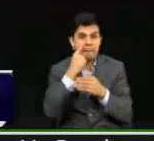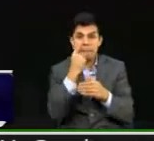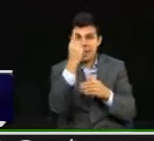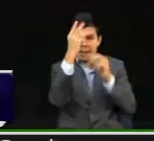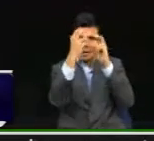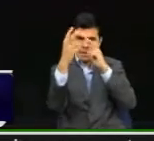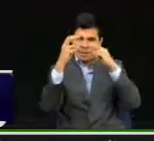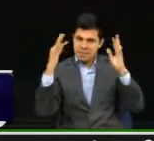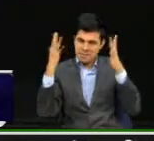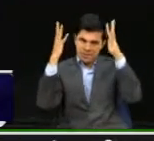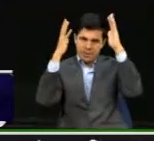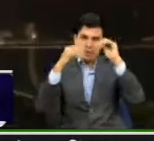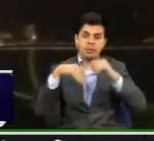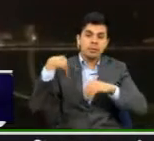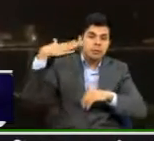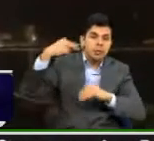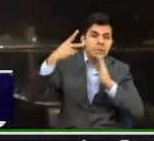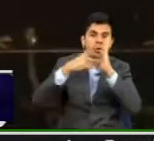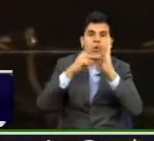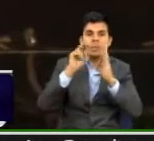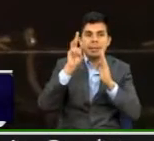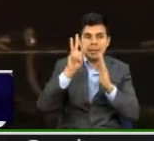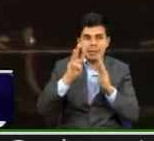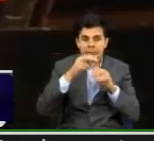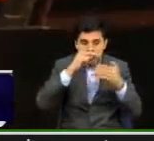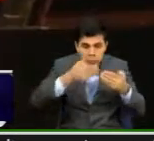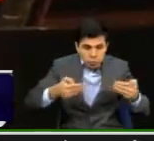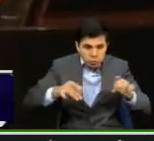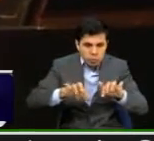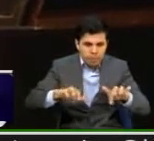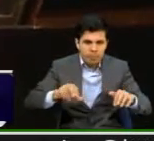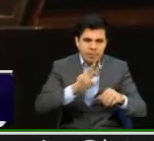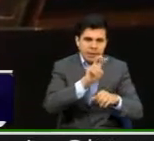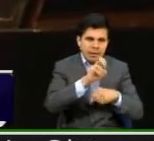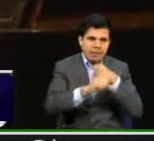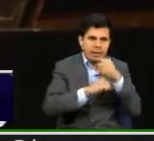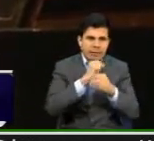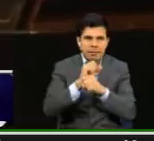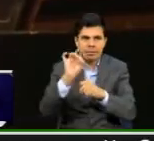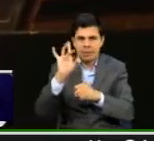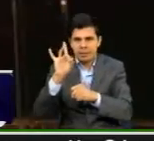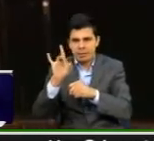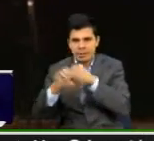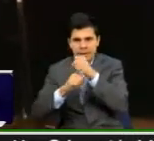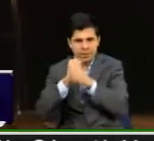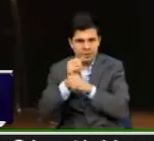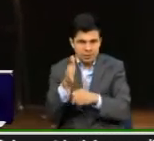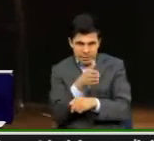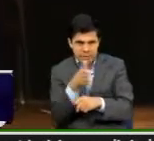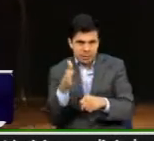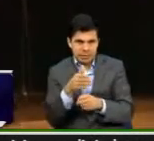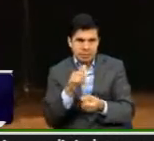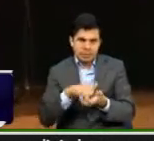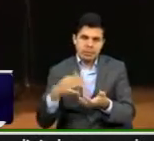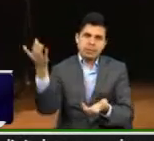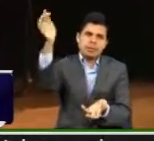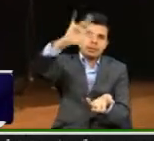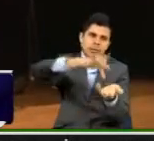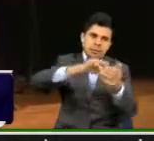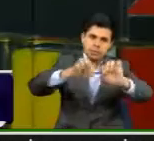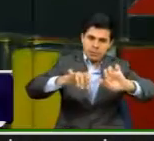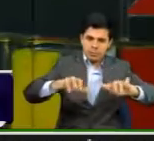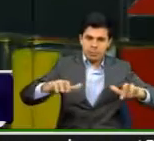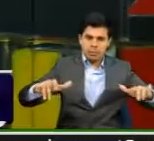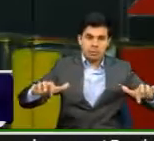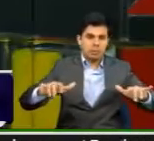pero hasta el 2003 nace el Festival Infantil para intérpretes entre 7 y 15 años y que en esta ocasión llega a su 13ª